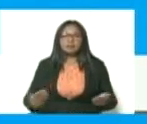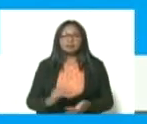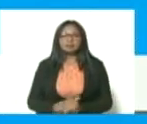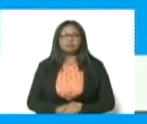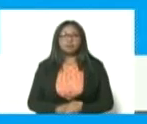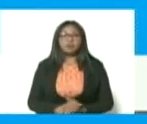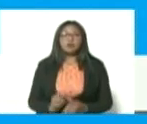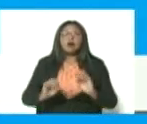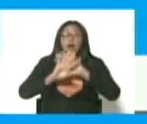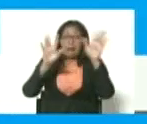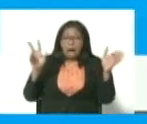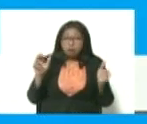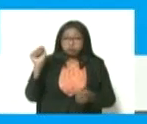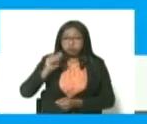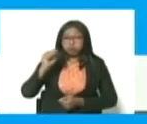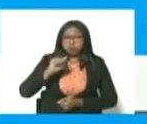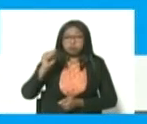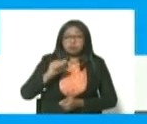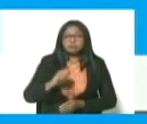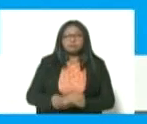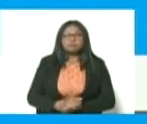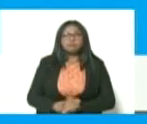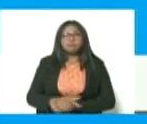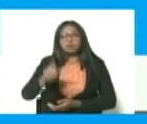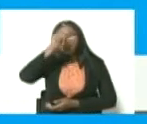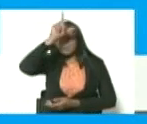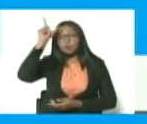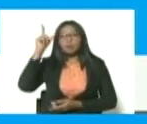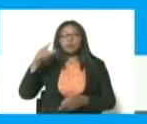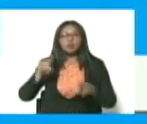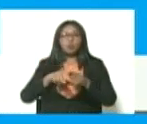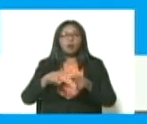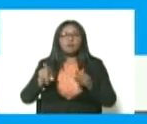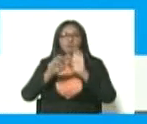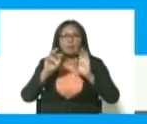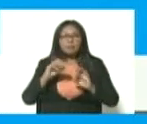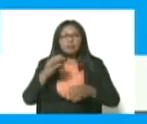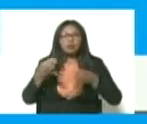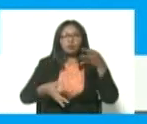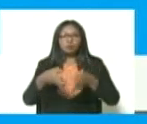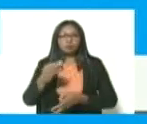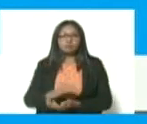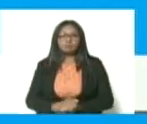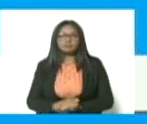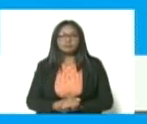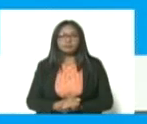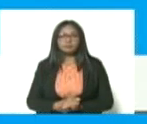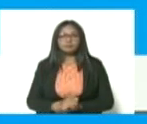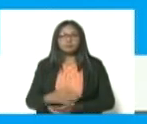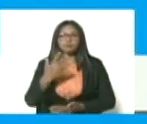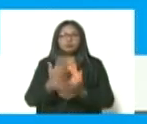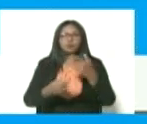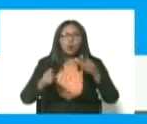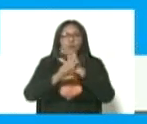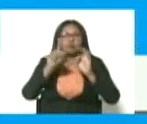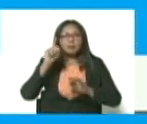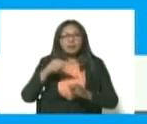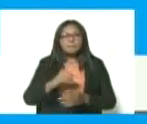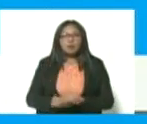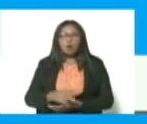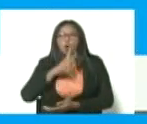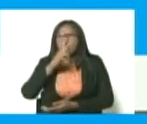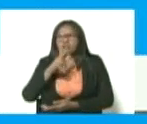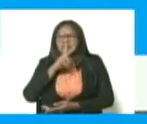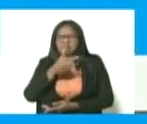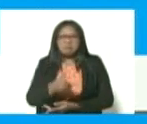Claro que sí. Leopoldo López es un prófugo de la justicia, juzgado por crímenes horrendos que se han